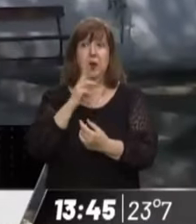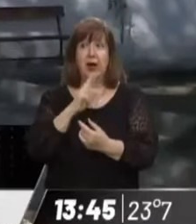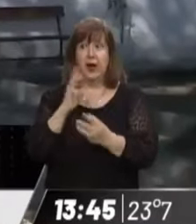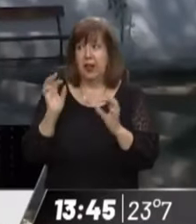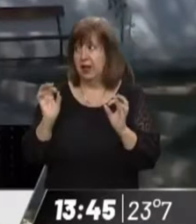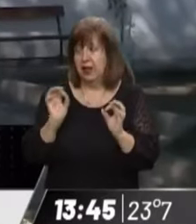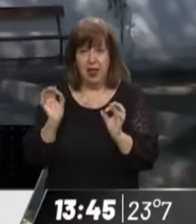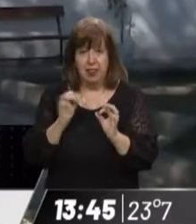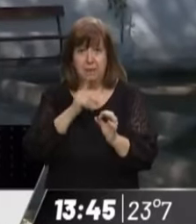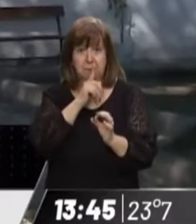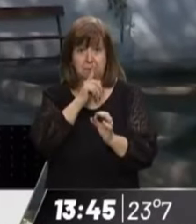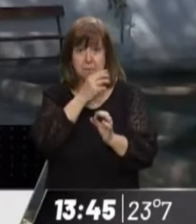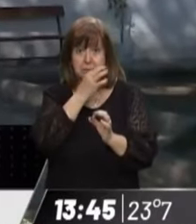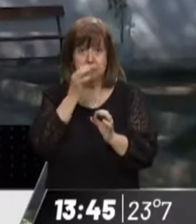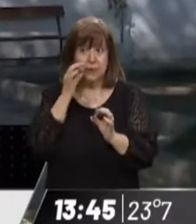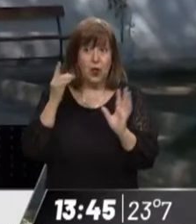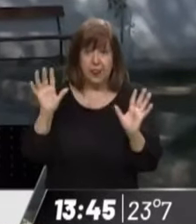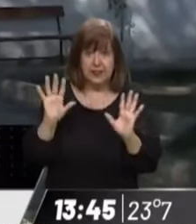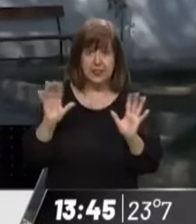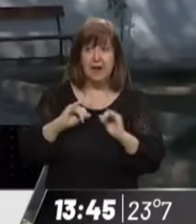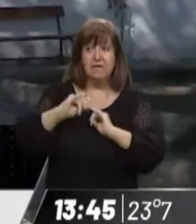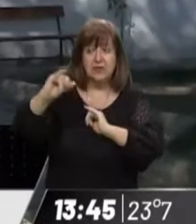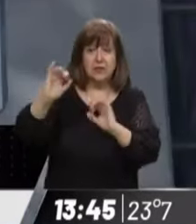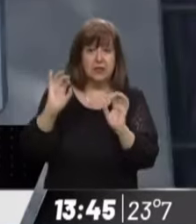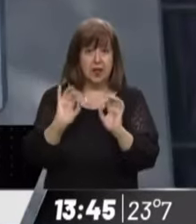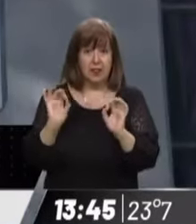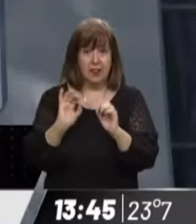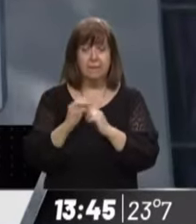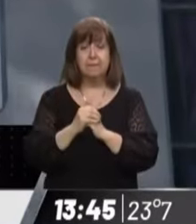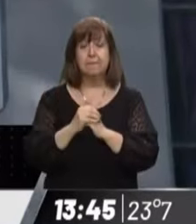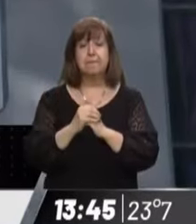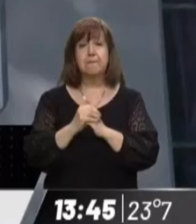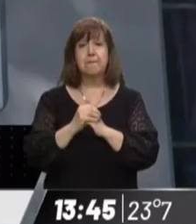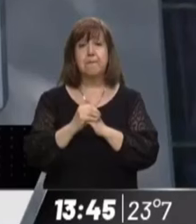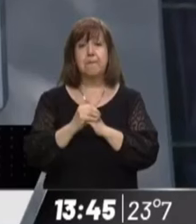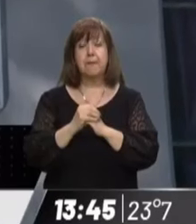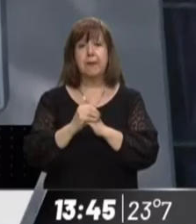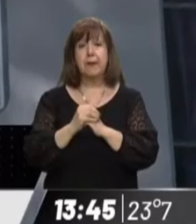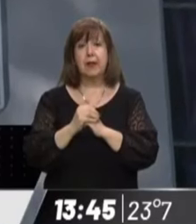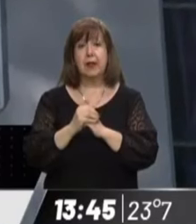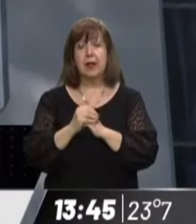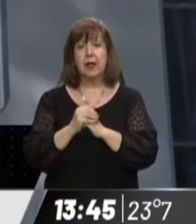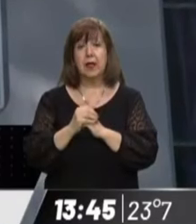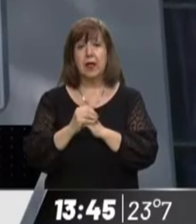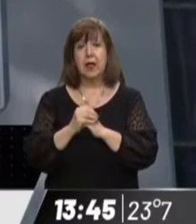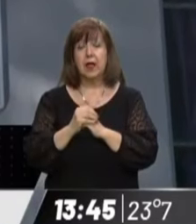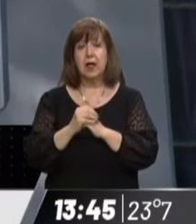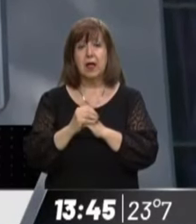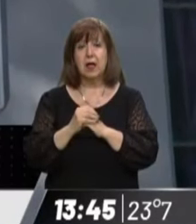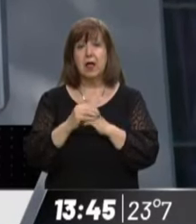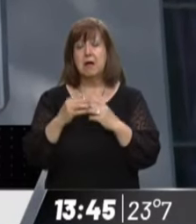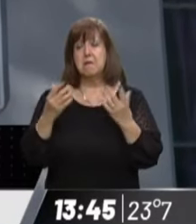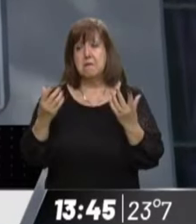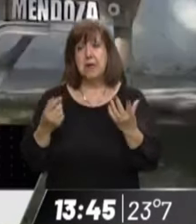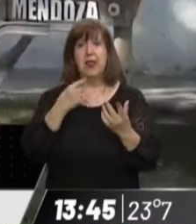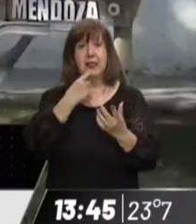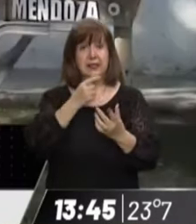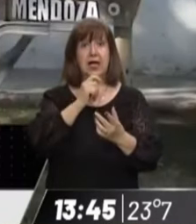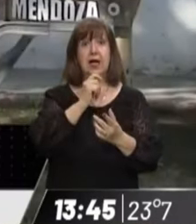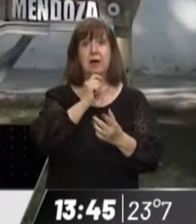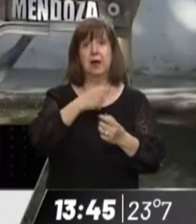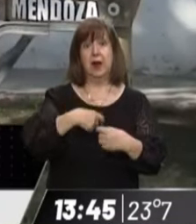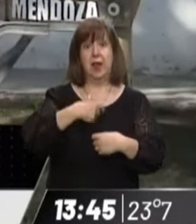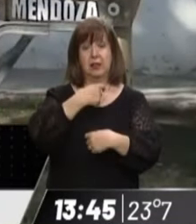Leandro, por otro lado, no sé si nos estás escuchando, ha trascendido. Y podría ser en admisión aún, y además de eso también.